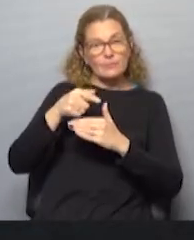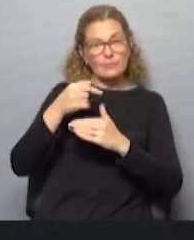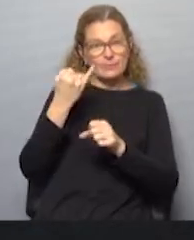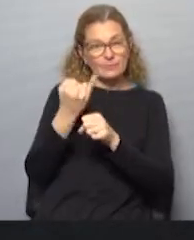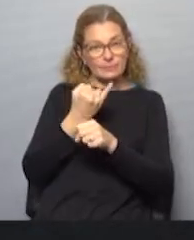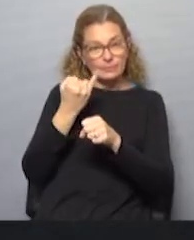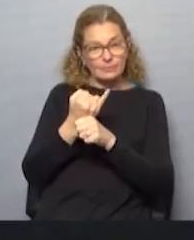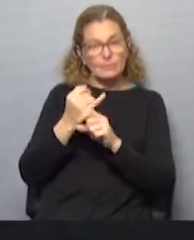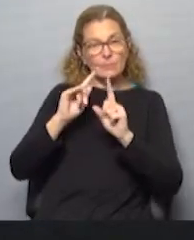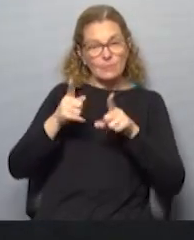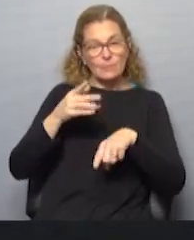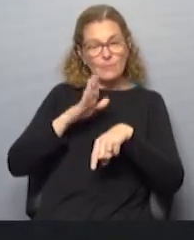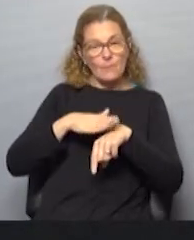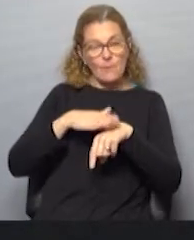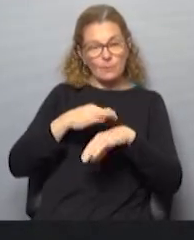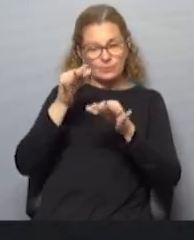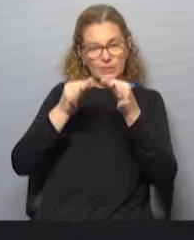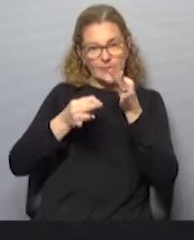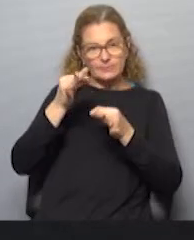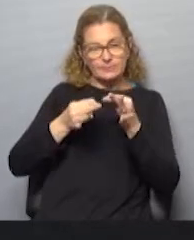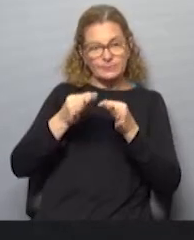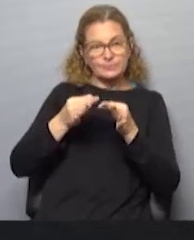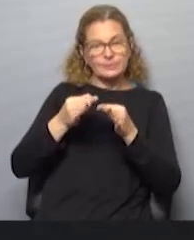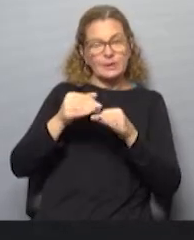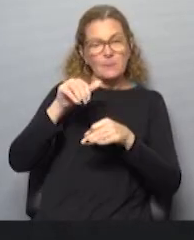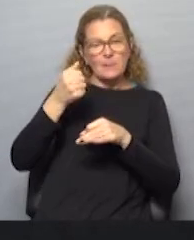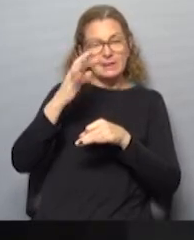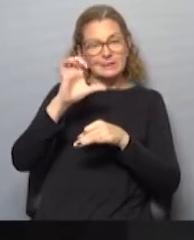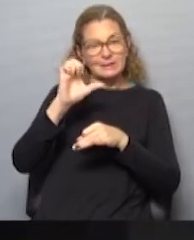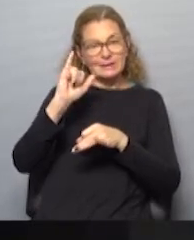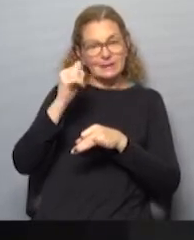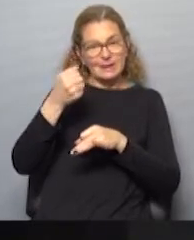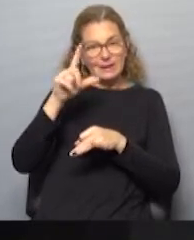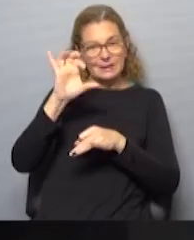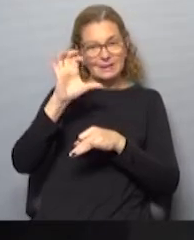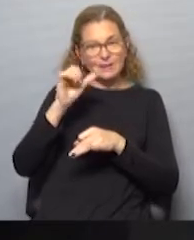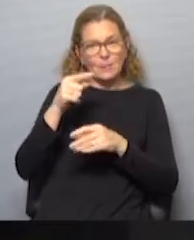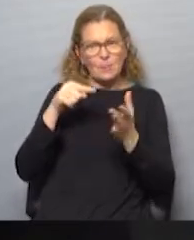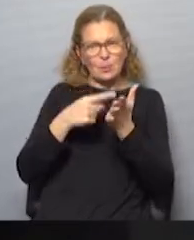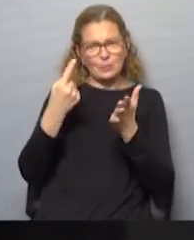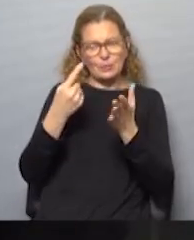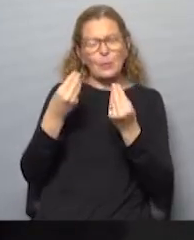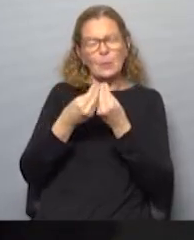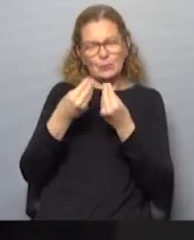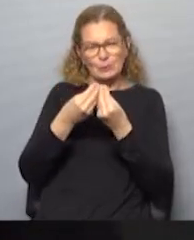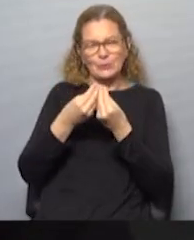la industria y también responsable del laboratorio de desarrollo de materiales de tu acero sociedad anónima punto